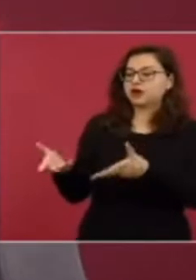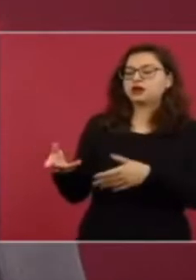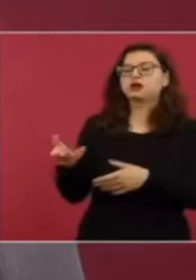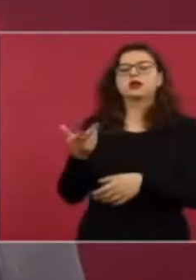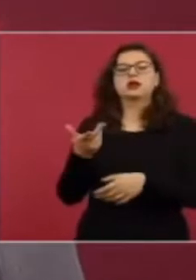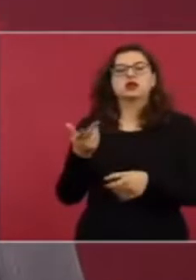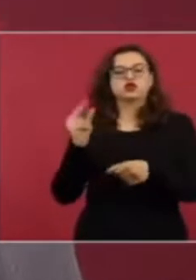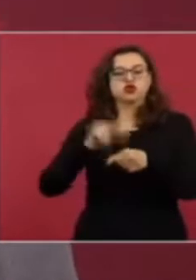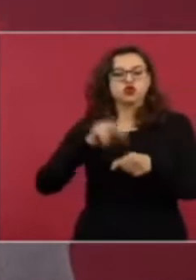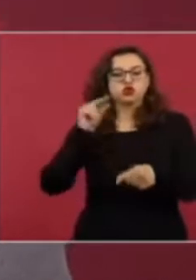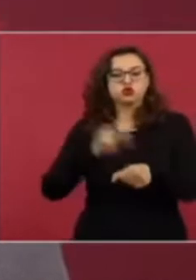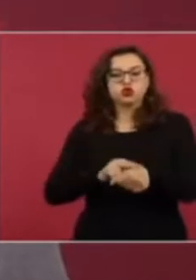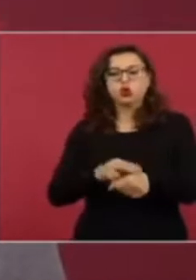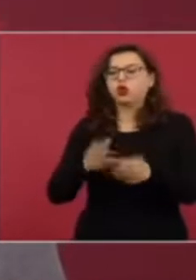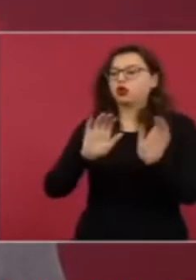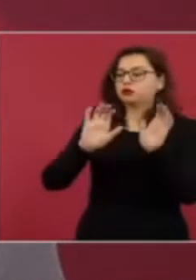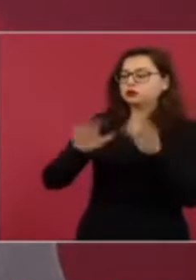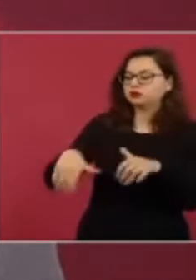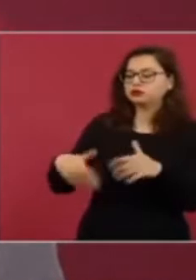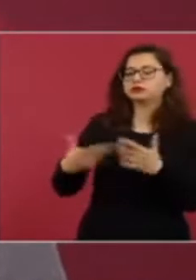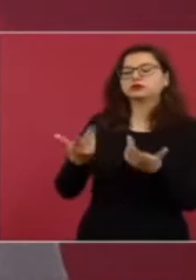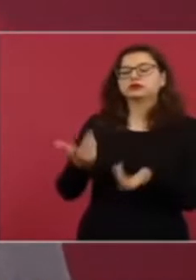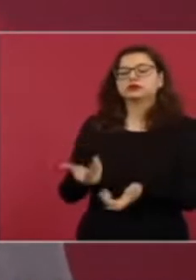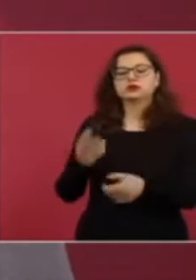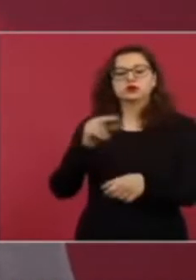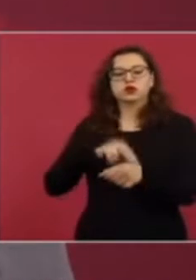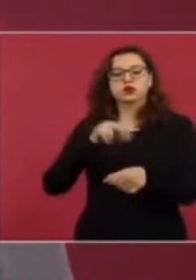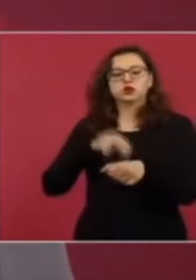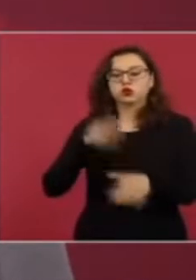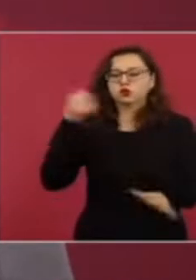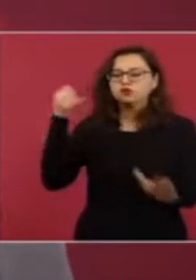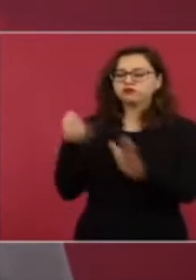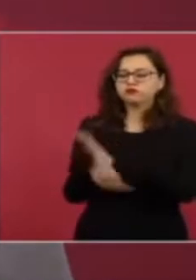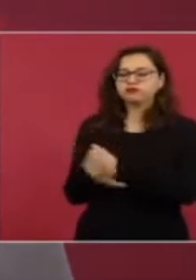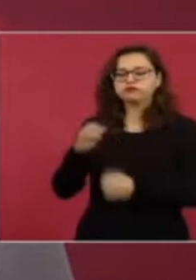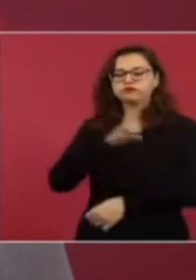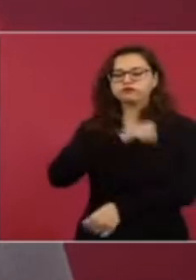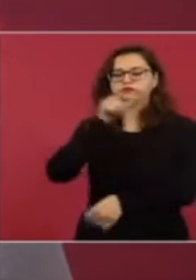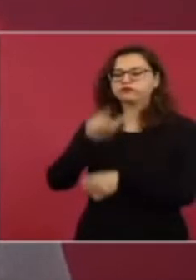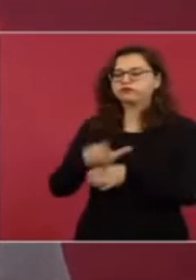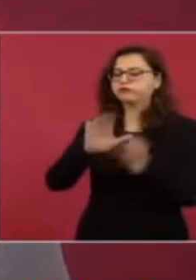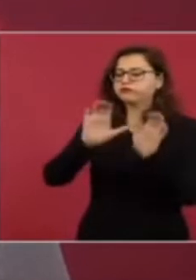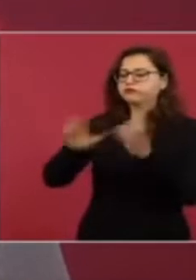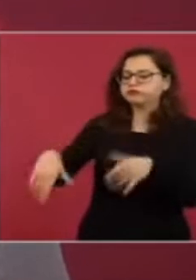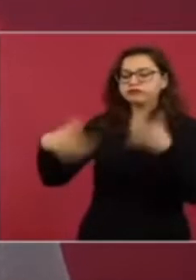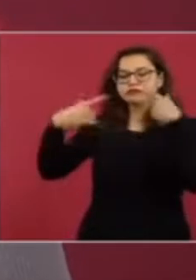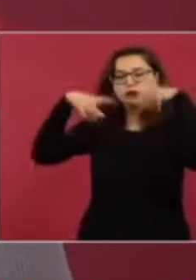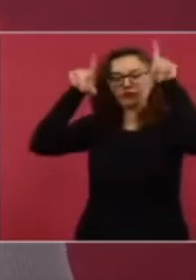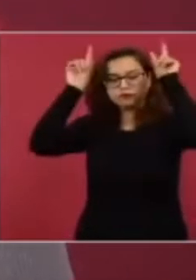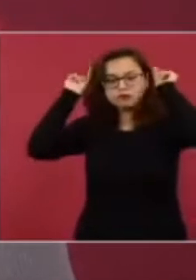médicos, los especialistas, las enfermeras, los trabajadores de la salud, que